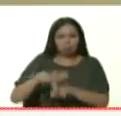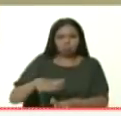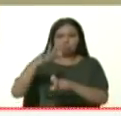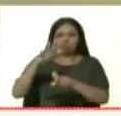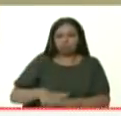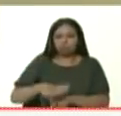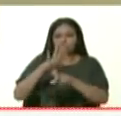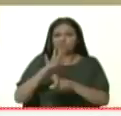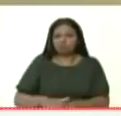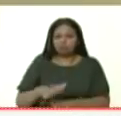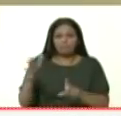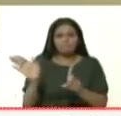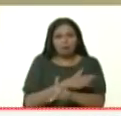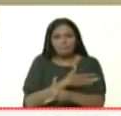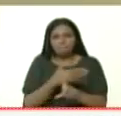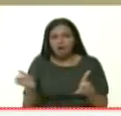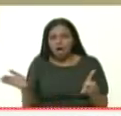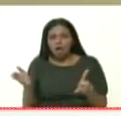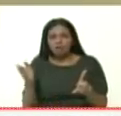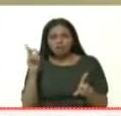discriminación, maltrato,